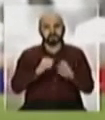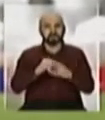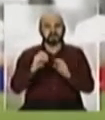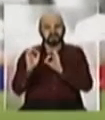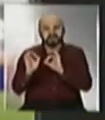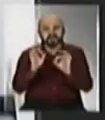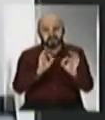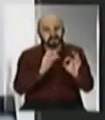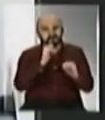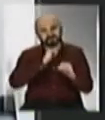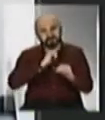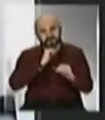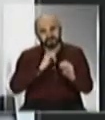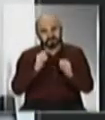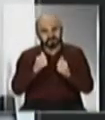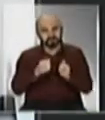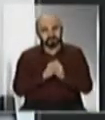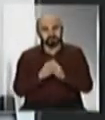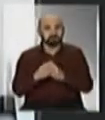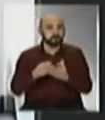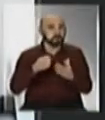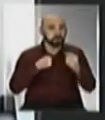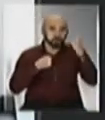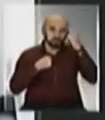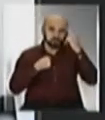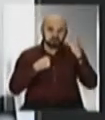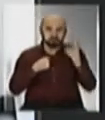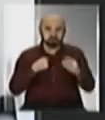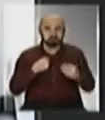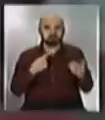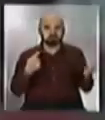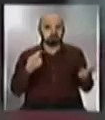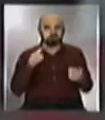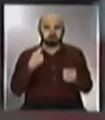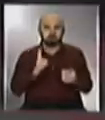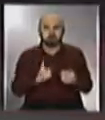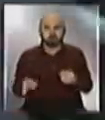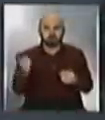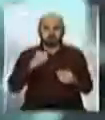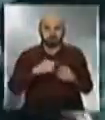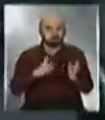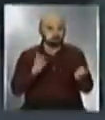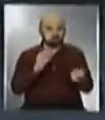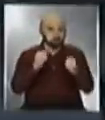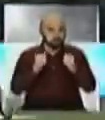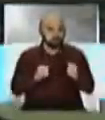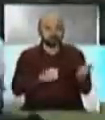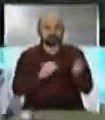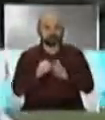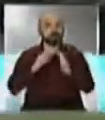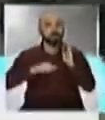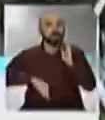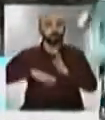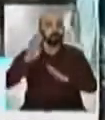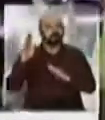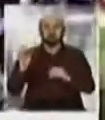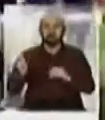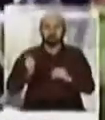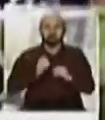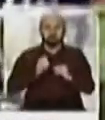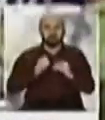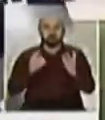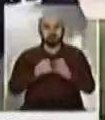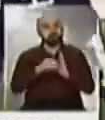que definir. No veo ninguna razón para que no vuelva, ese es el punto. Y es que los clubes en su mayoría cumplen al pie de la letra